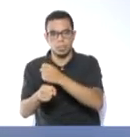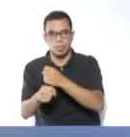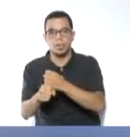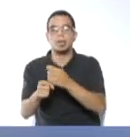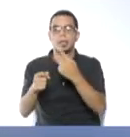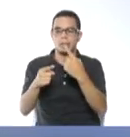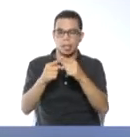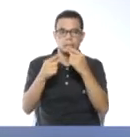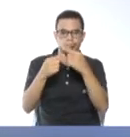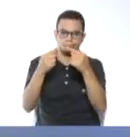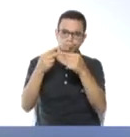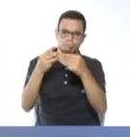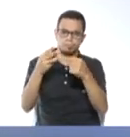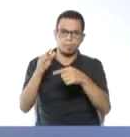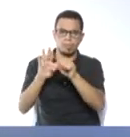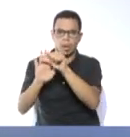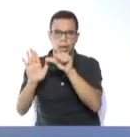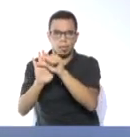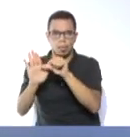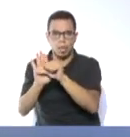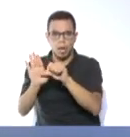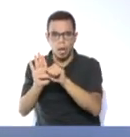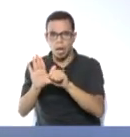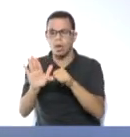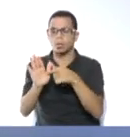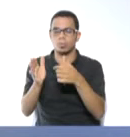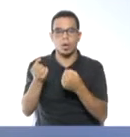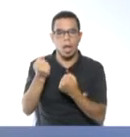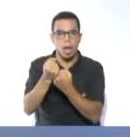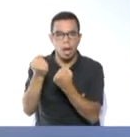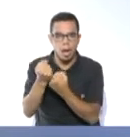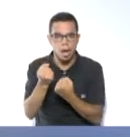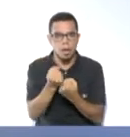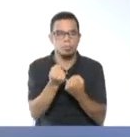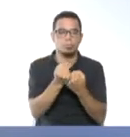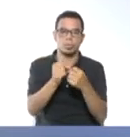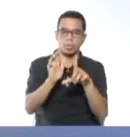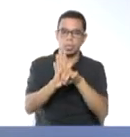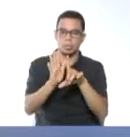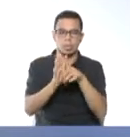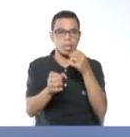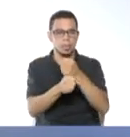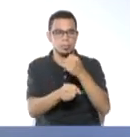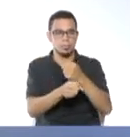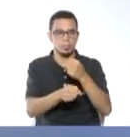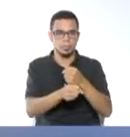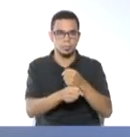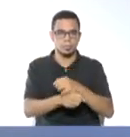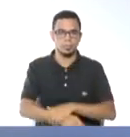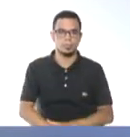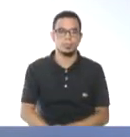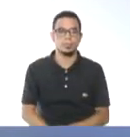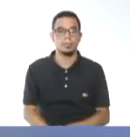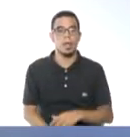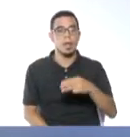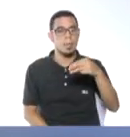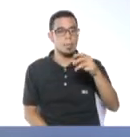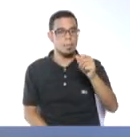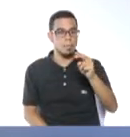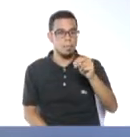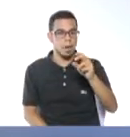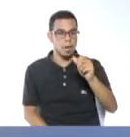un enfoque humano, con un enfoque de respeto al buen vivir, al summa causai, que también fue una de las filosofías que había